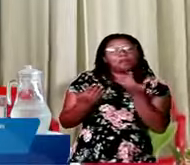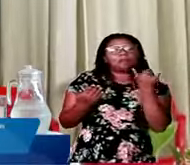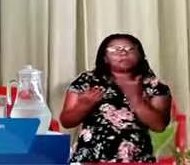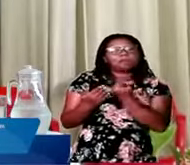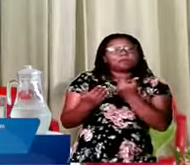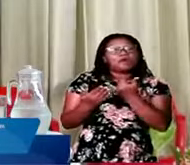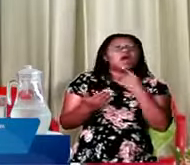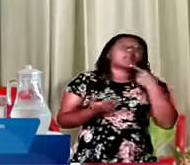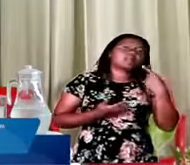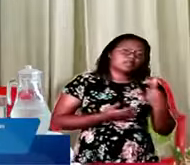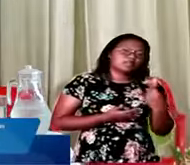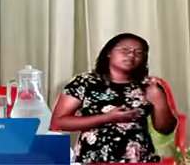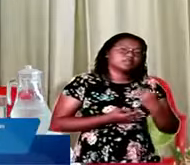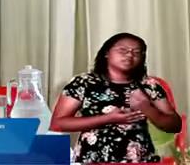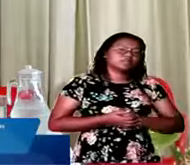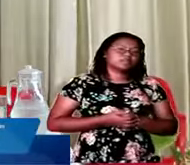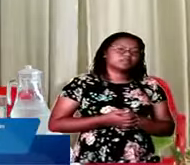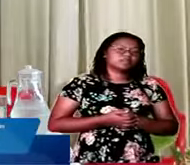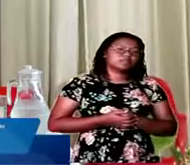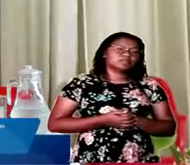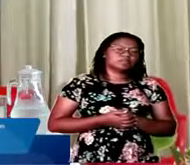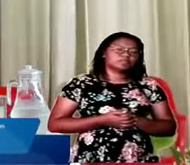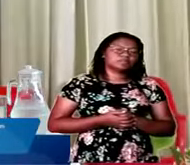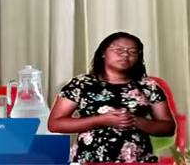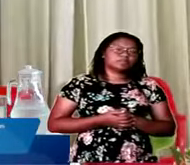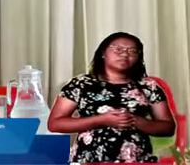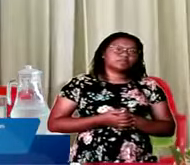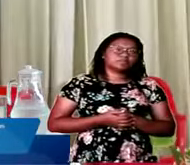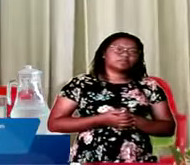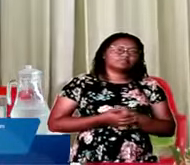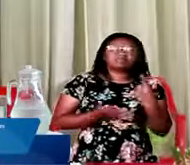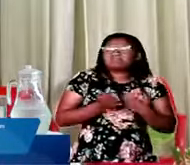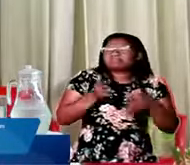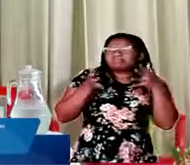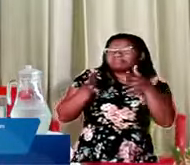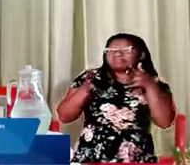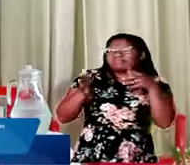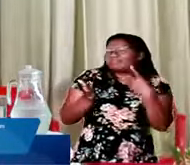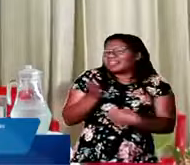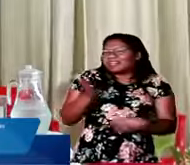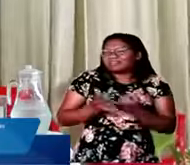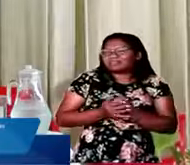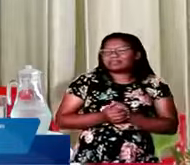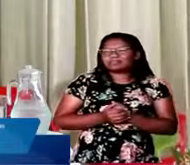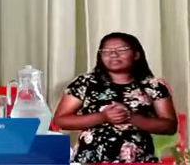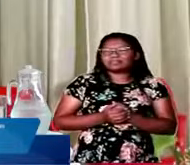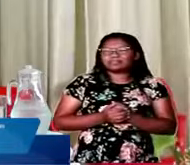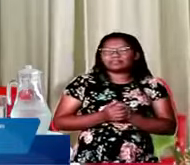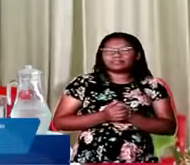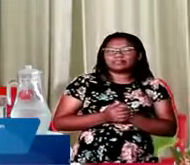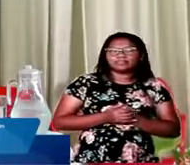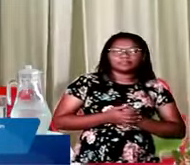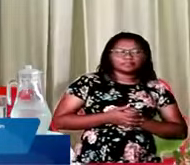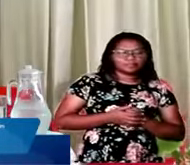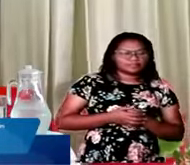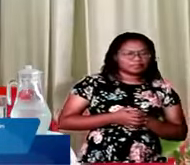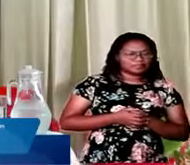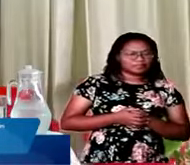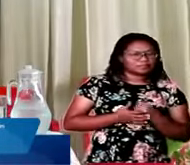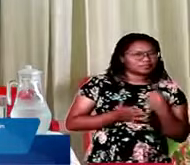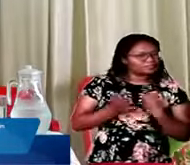decimos entonces: ¿qué está enseñando de nuevo? ¿Qué tienes de nuevo que